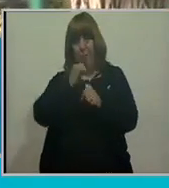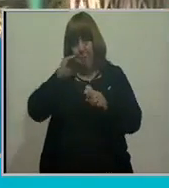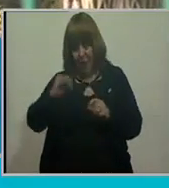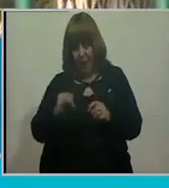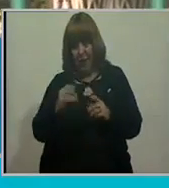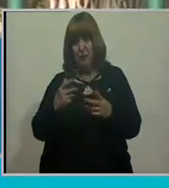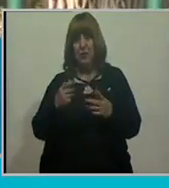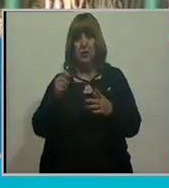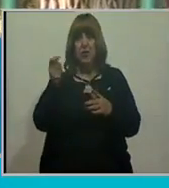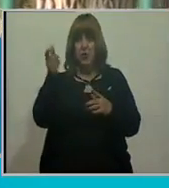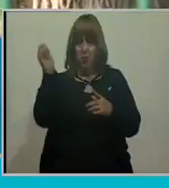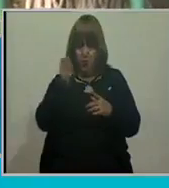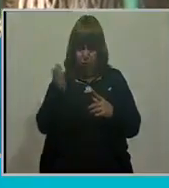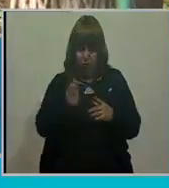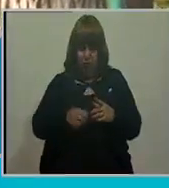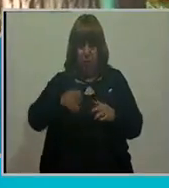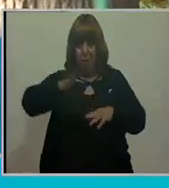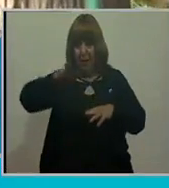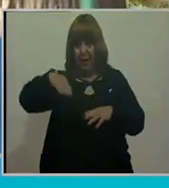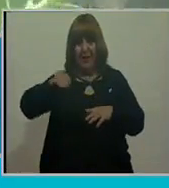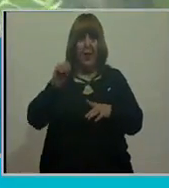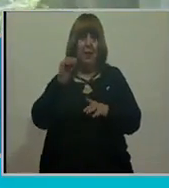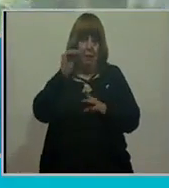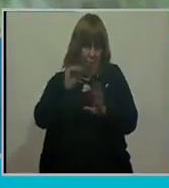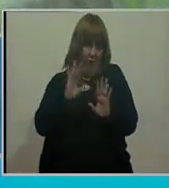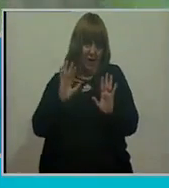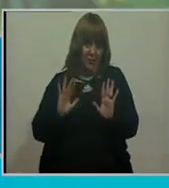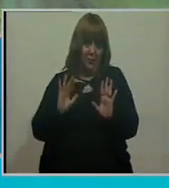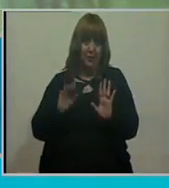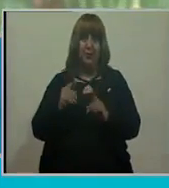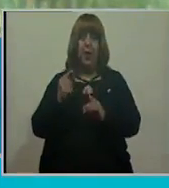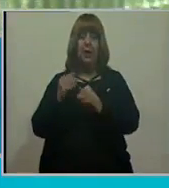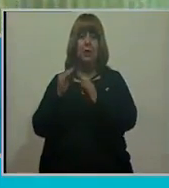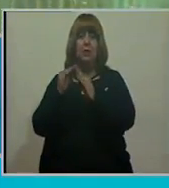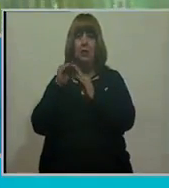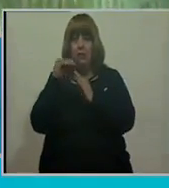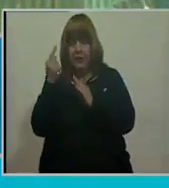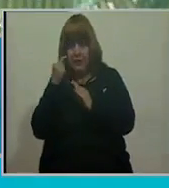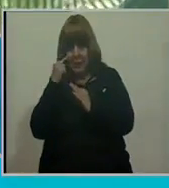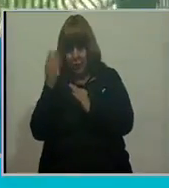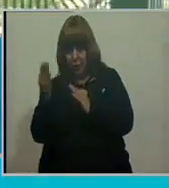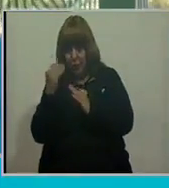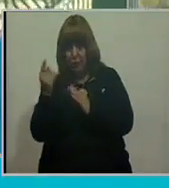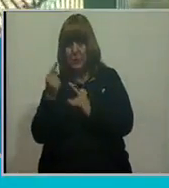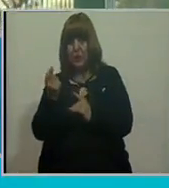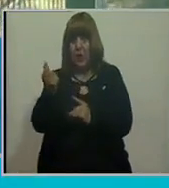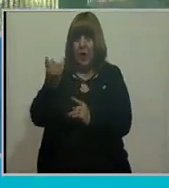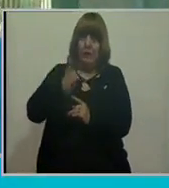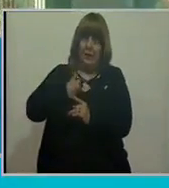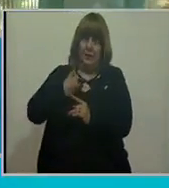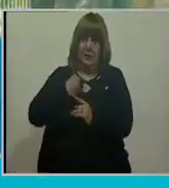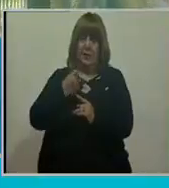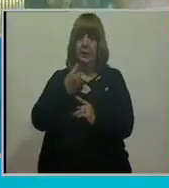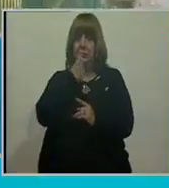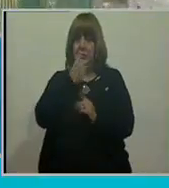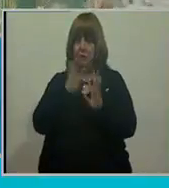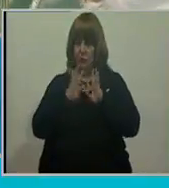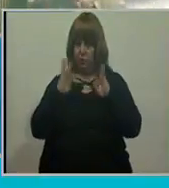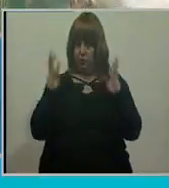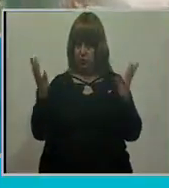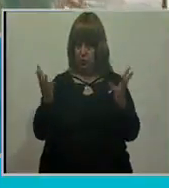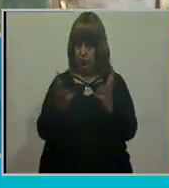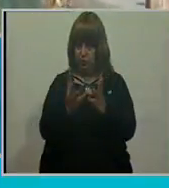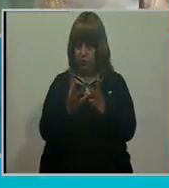Pero cuando nosotros trabajamos con nuestros vecinos puntualmente nos señalan distintos aspectos. Por ejemplo, el cierre perimetral en lo que es la